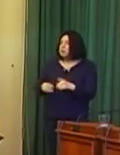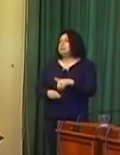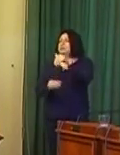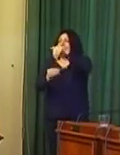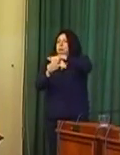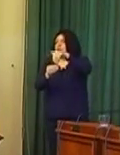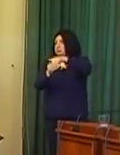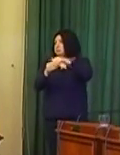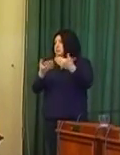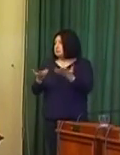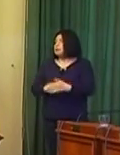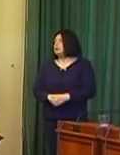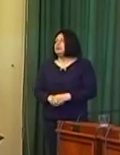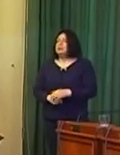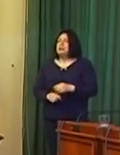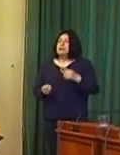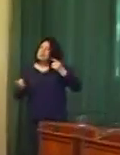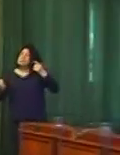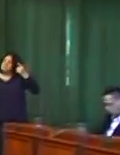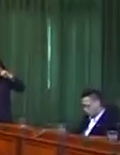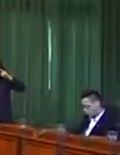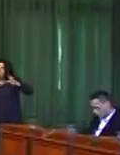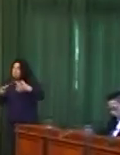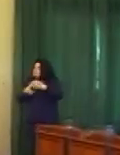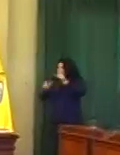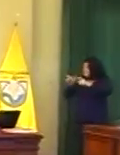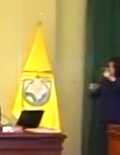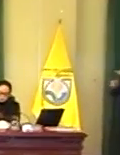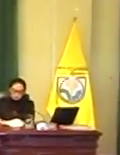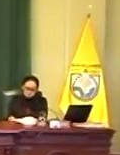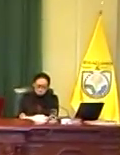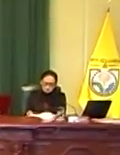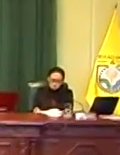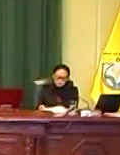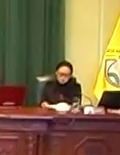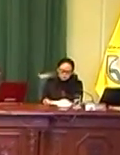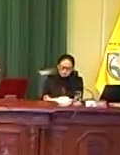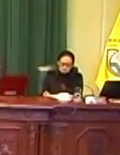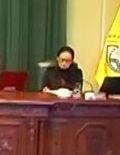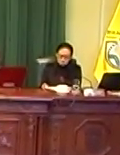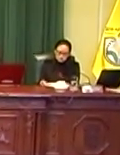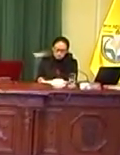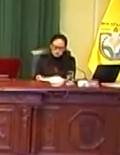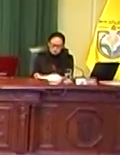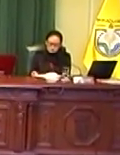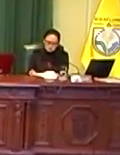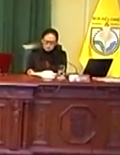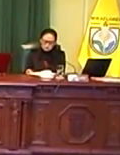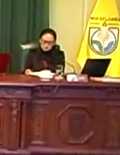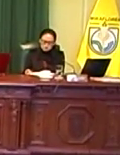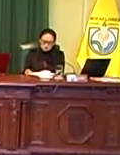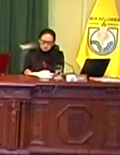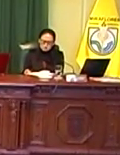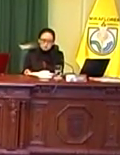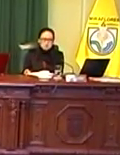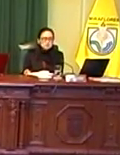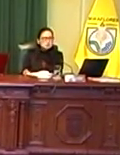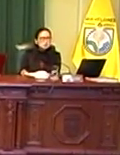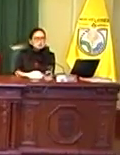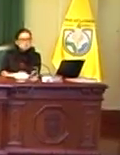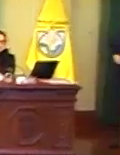proceder a votar. Aquellos miembros del Consejo que estén a favor de aprobar esta improcedencia, si no hace expresarlo en señal de